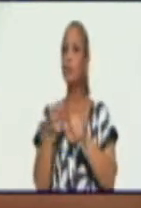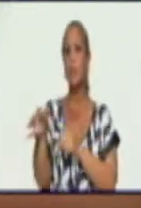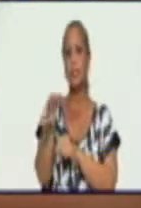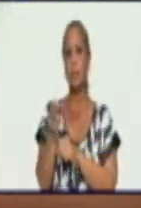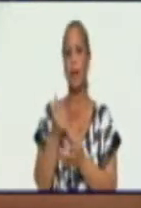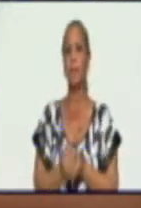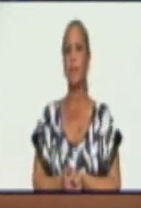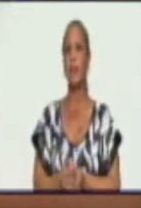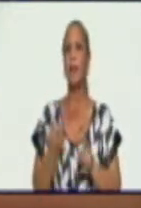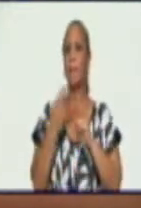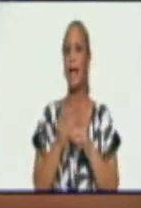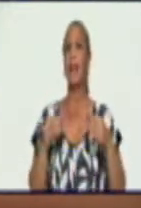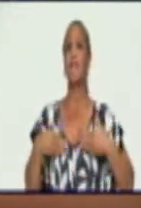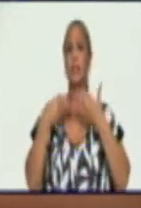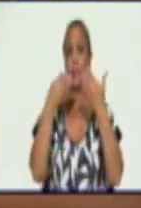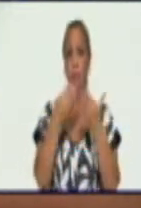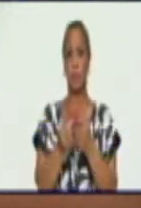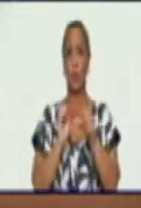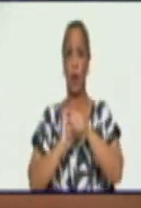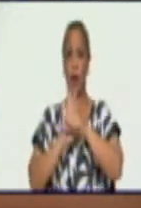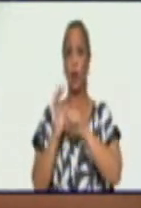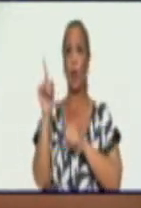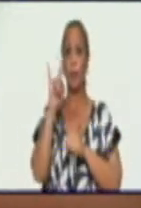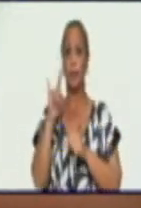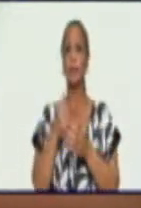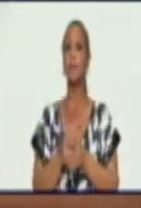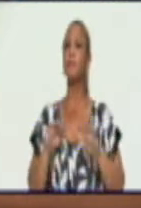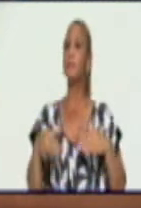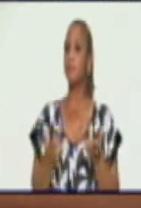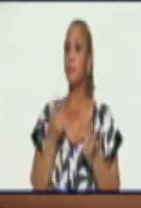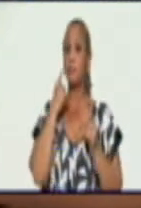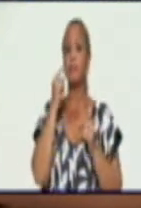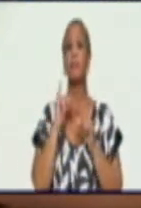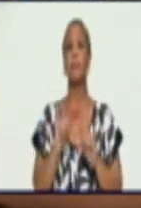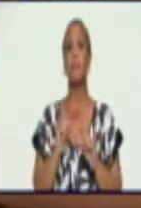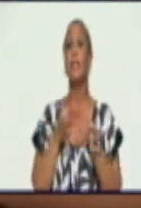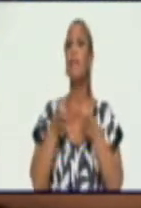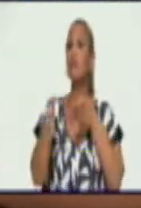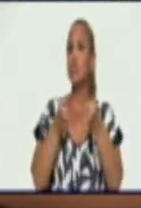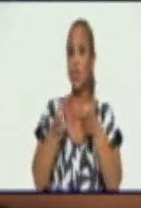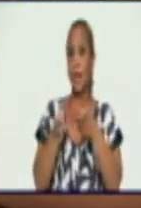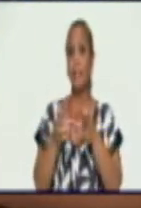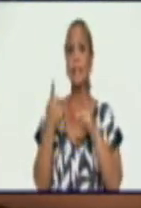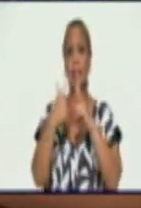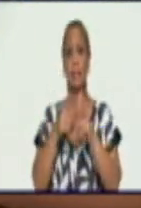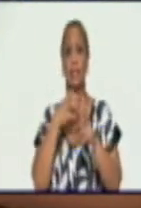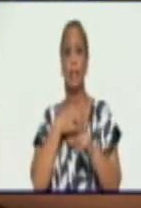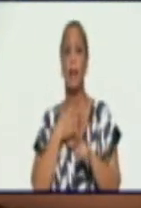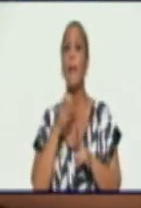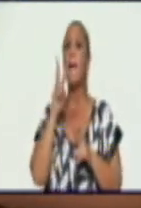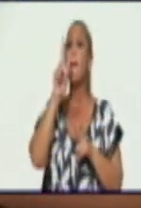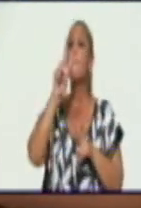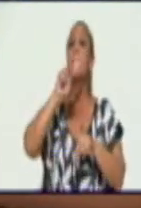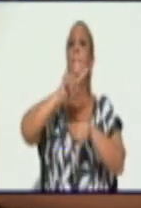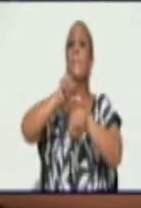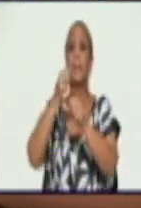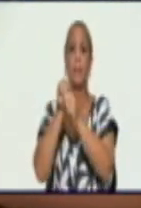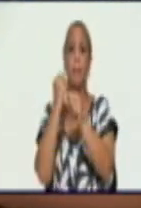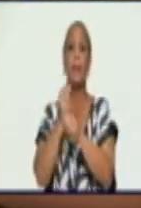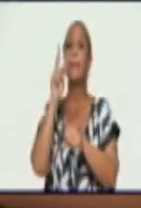para el enfrentamiento a lakovic significando que debe funcionar y tener vitalidad las 24 horas del día